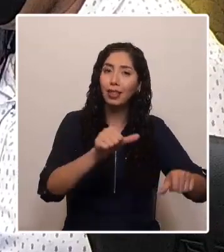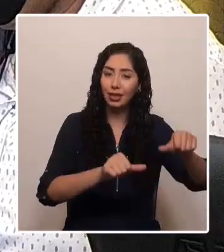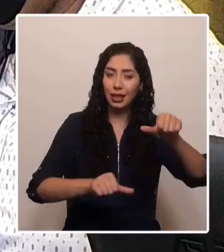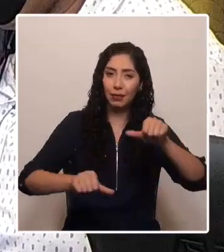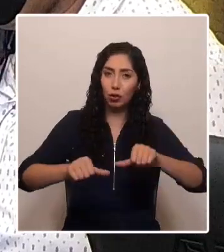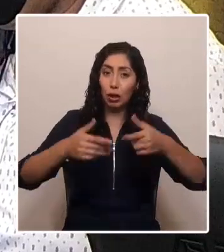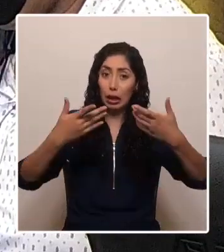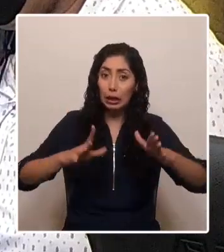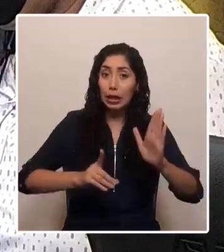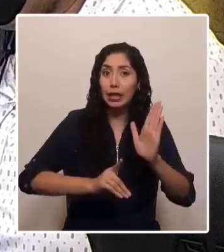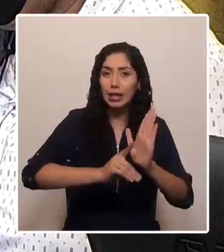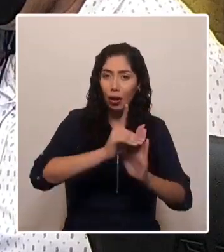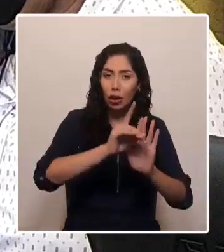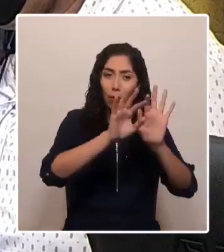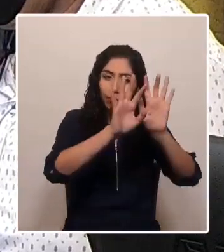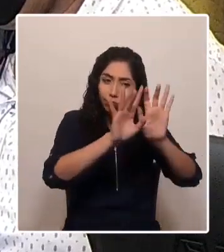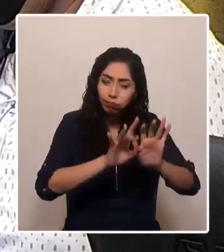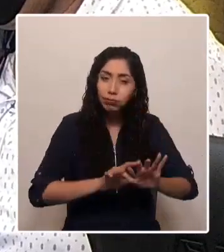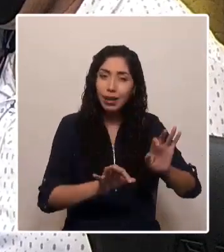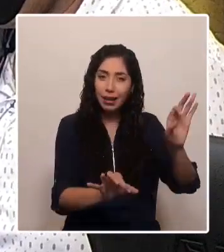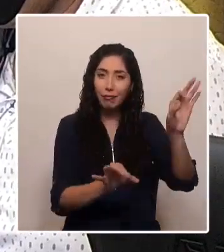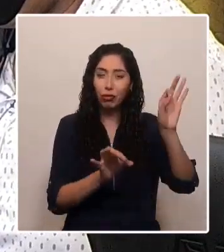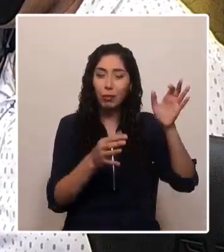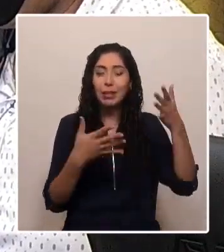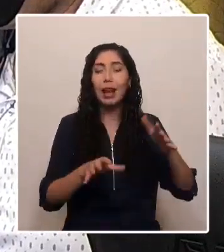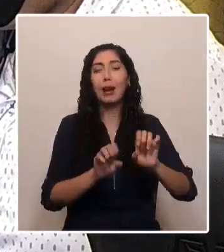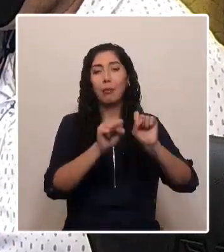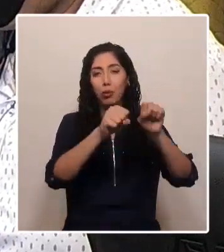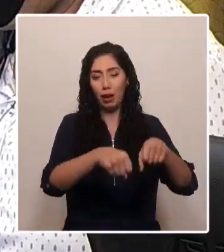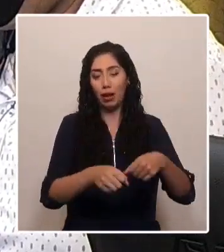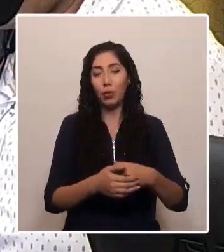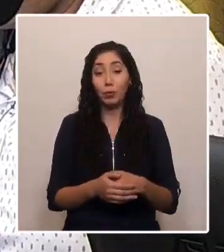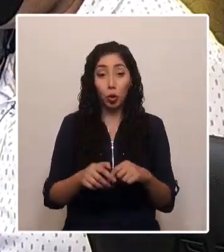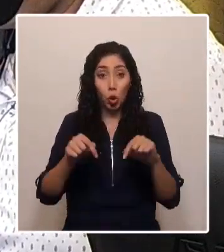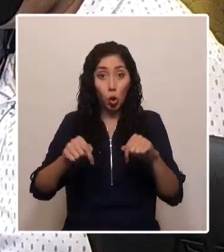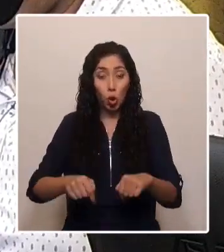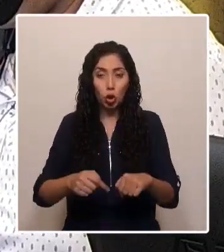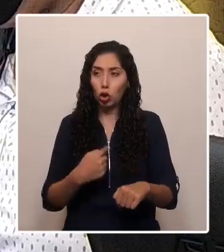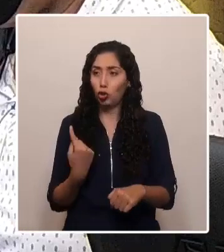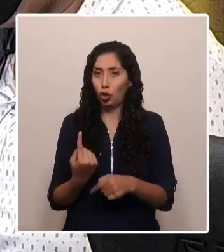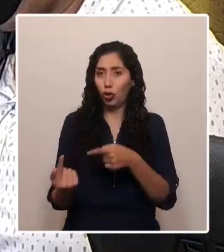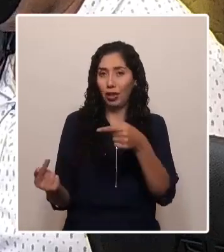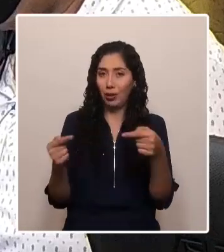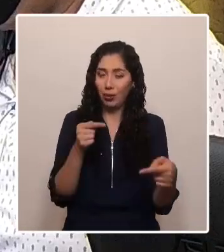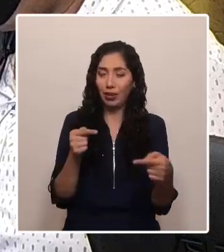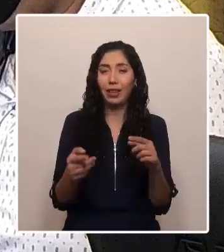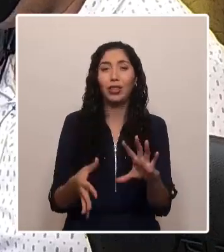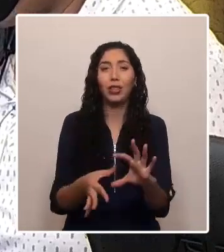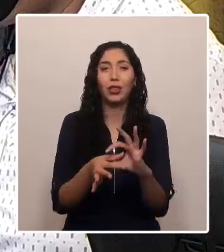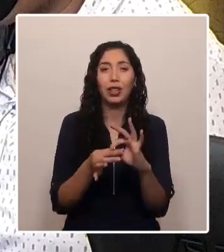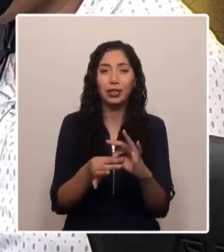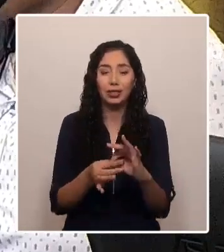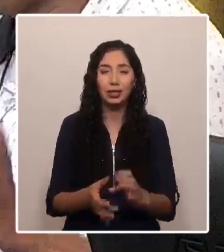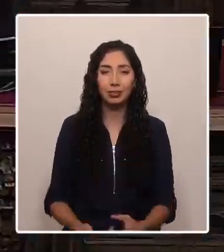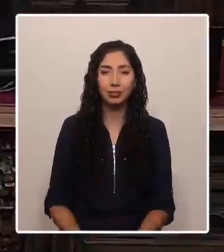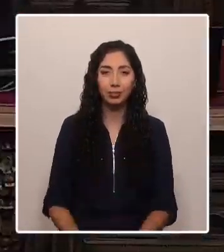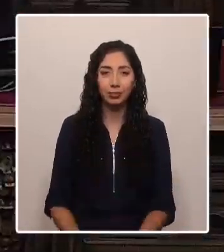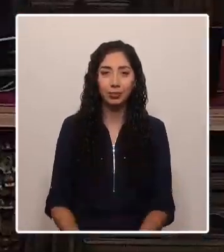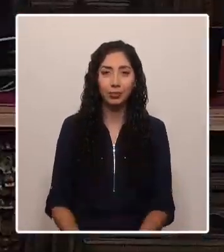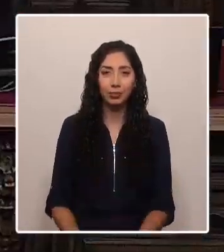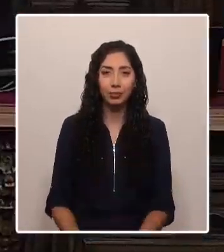desarrollados en el informe ya aprobado de nuestra comisión y en el que hoy estamos discutiendo. Gracias.